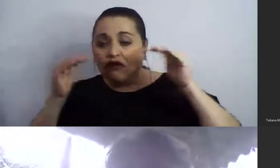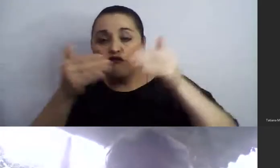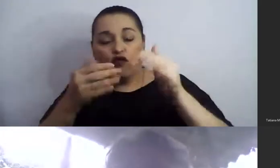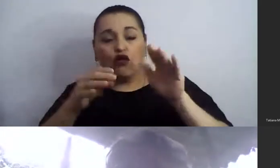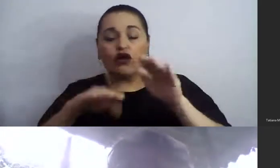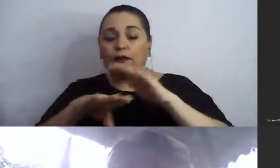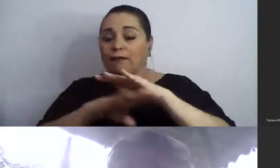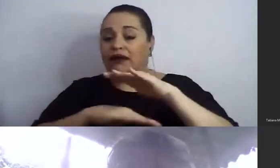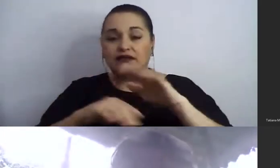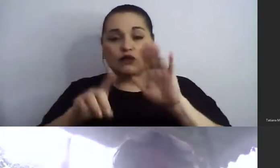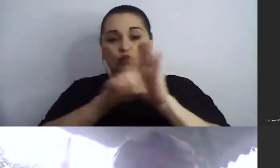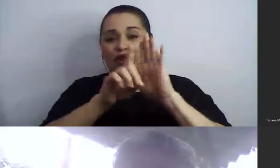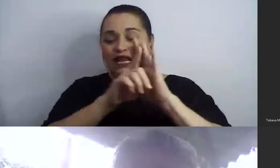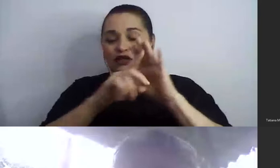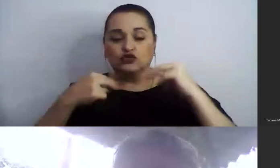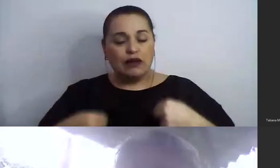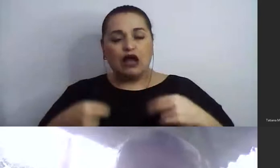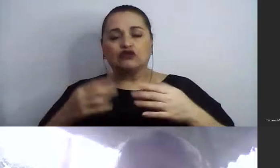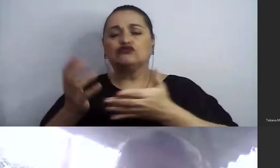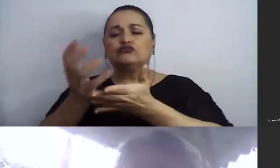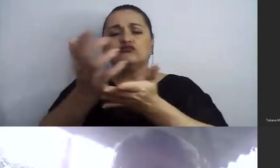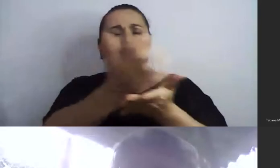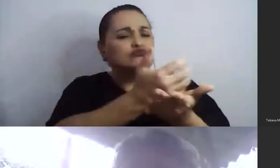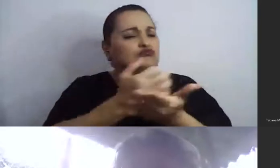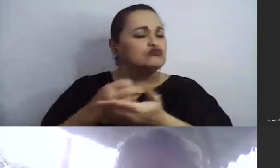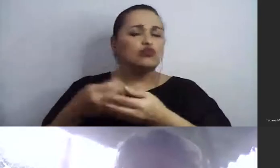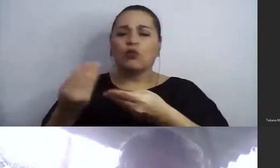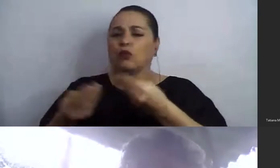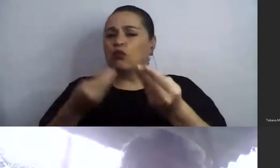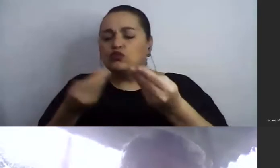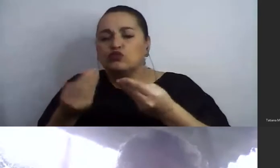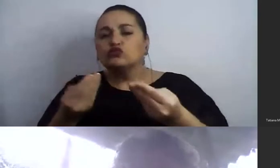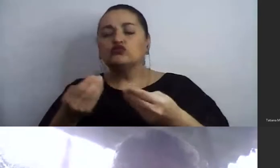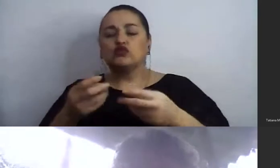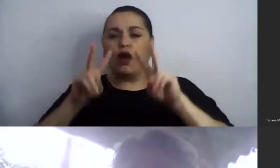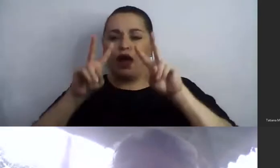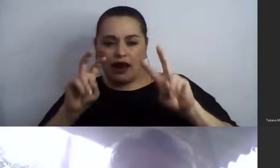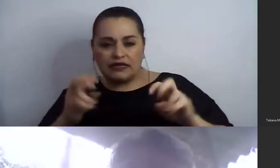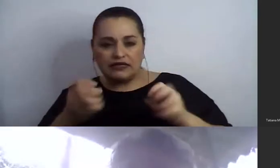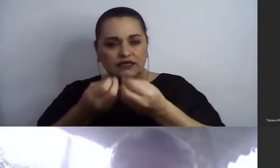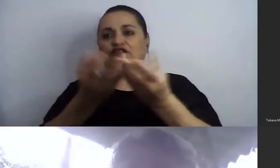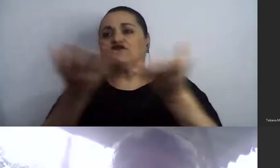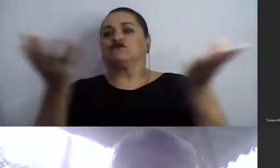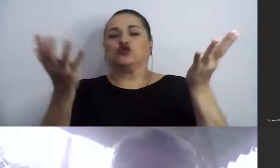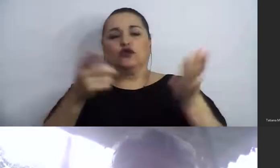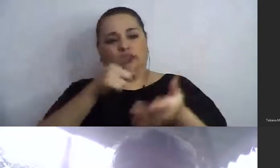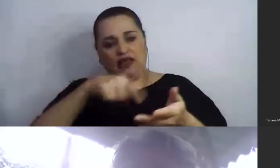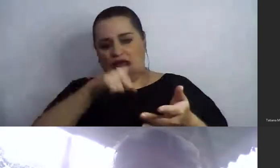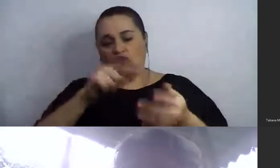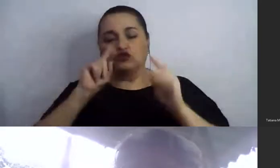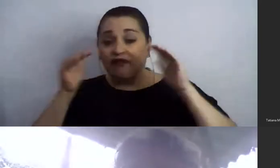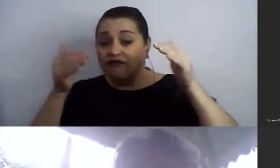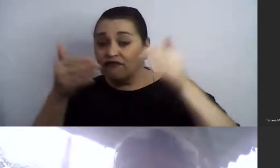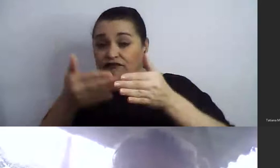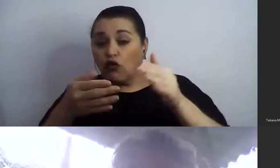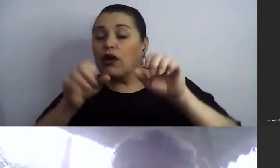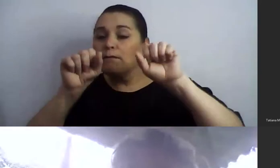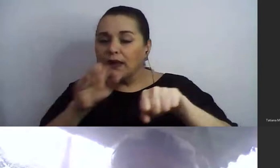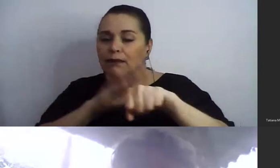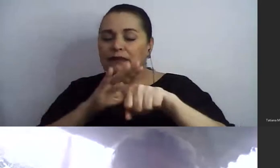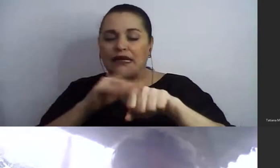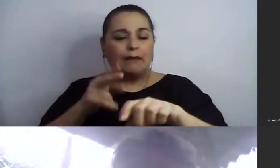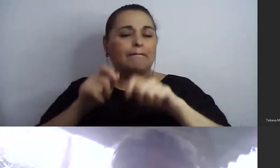los derechos humanos para la recopilación producción análisis y difusión de ellos este enfoque permite medir el